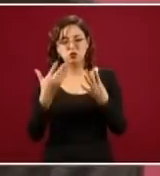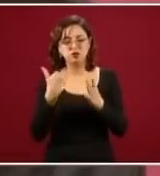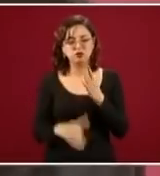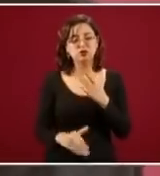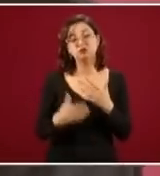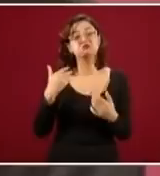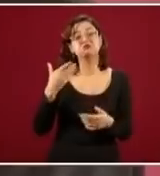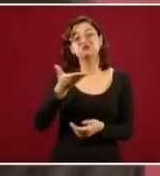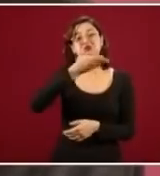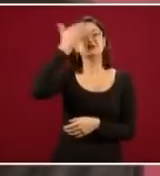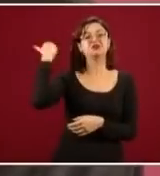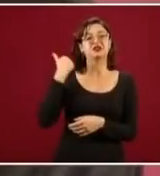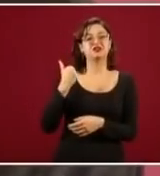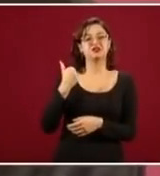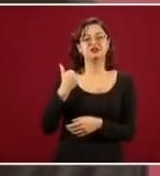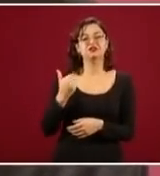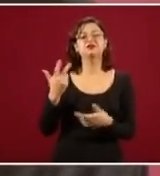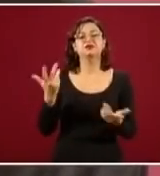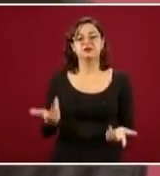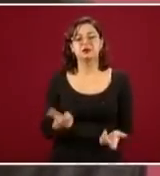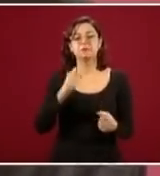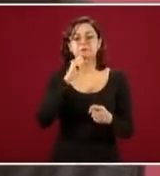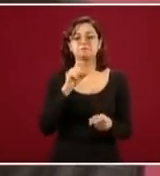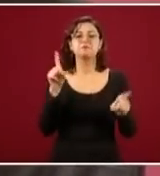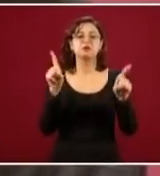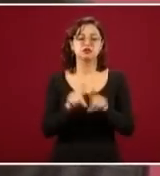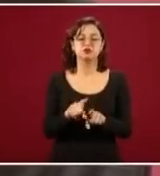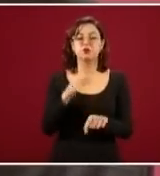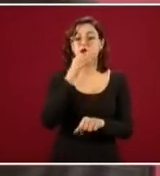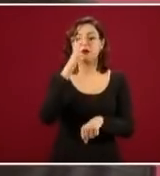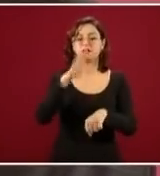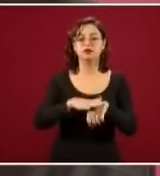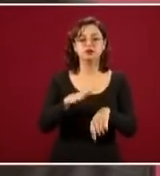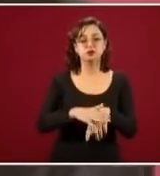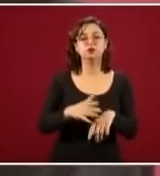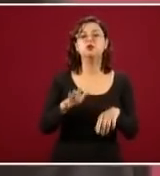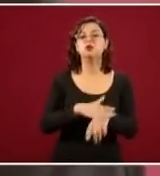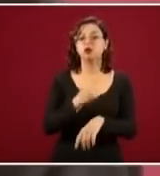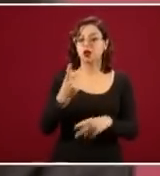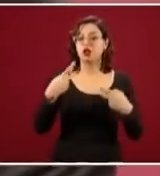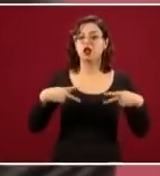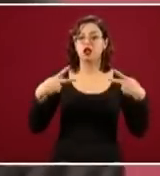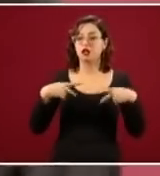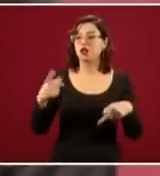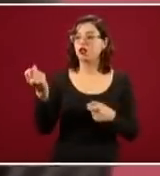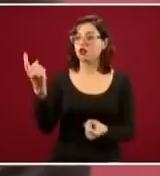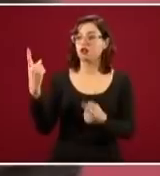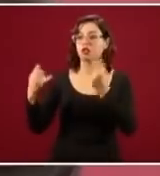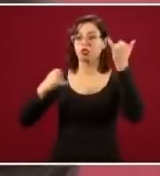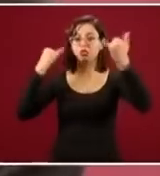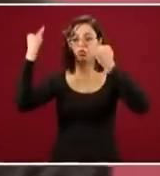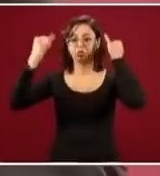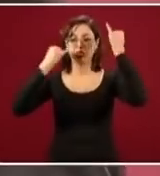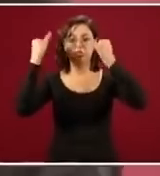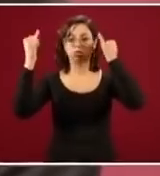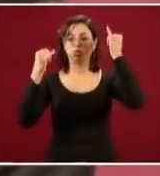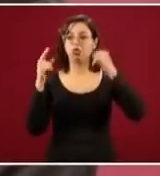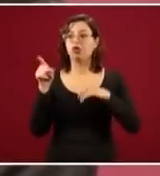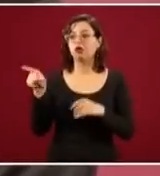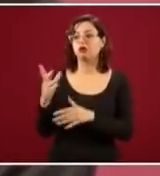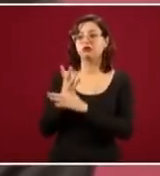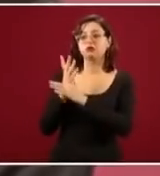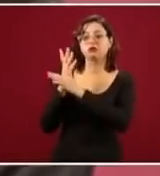falta, etcétera. Y reiteramos para aquellos que han especulado que el gobierno está desplazando culpas hacia